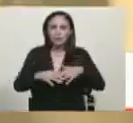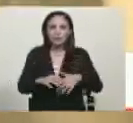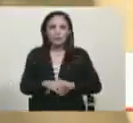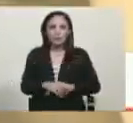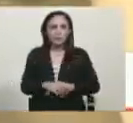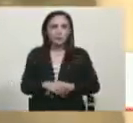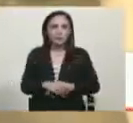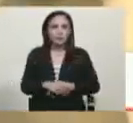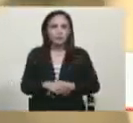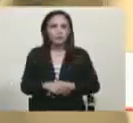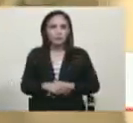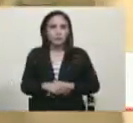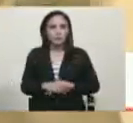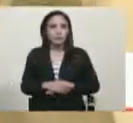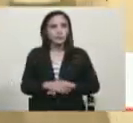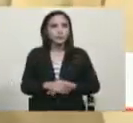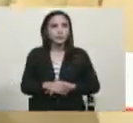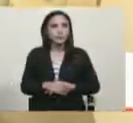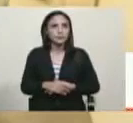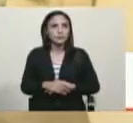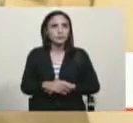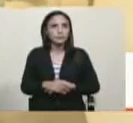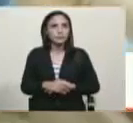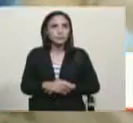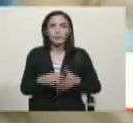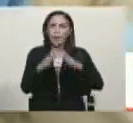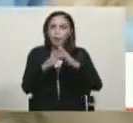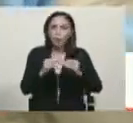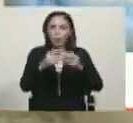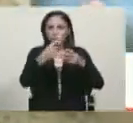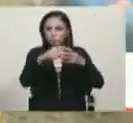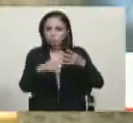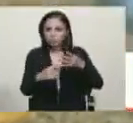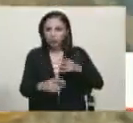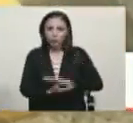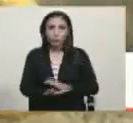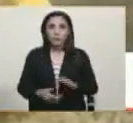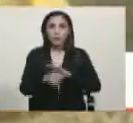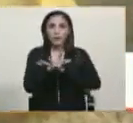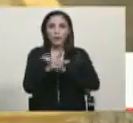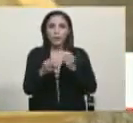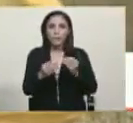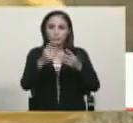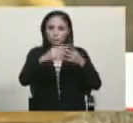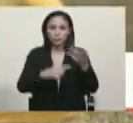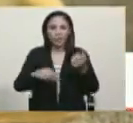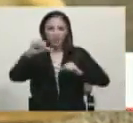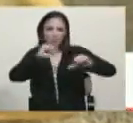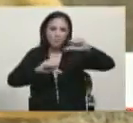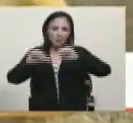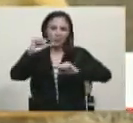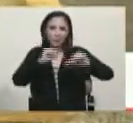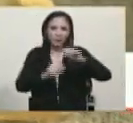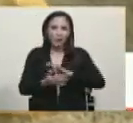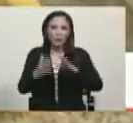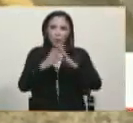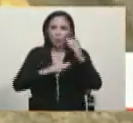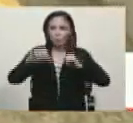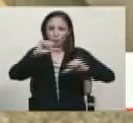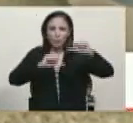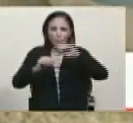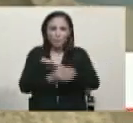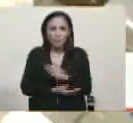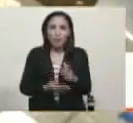son moléculas como materia prima, aproximadamente unas 106 activos con sus combinaciones